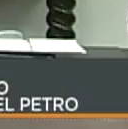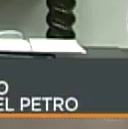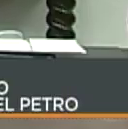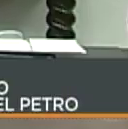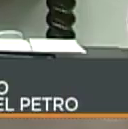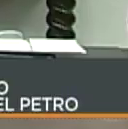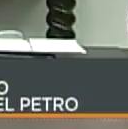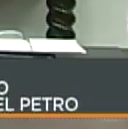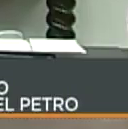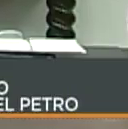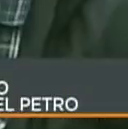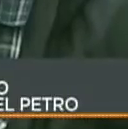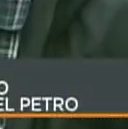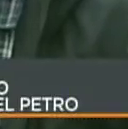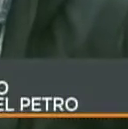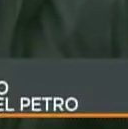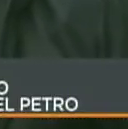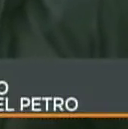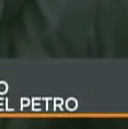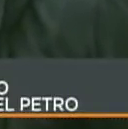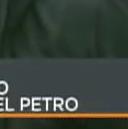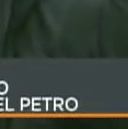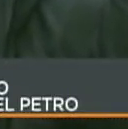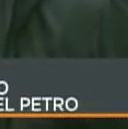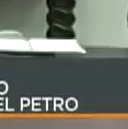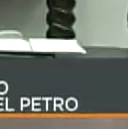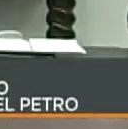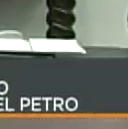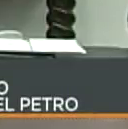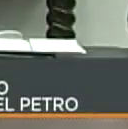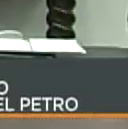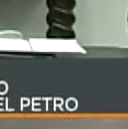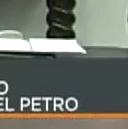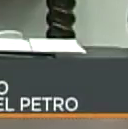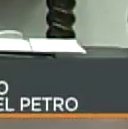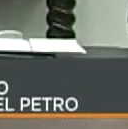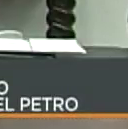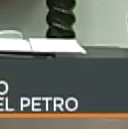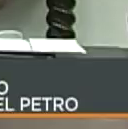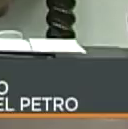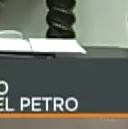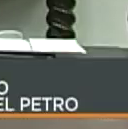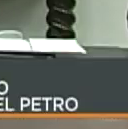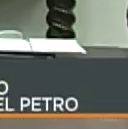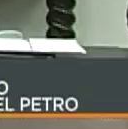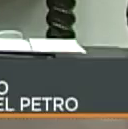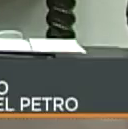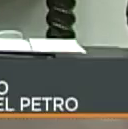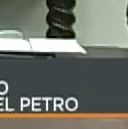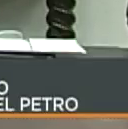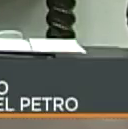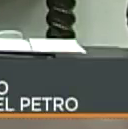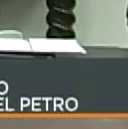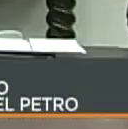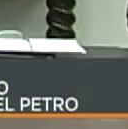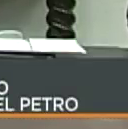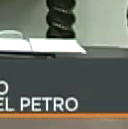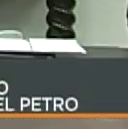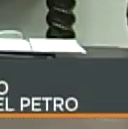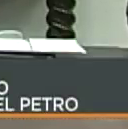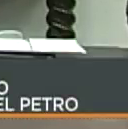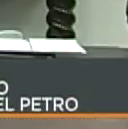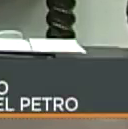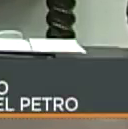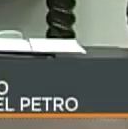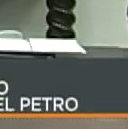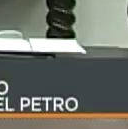de cerebro, cerebrito. Ahí tenemos un conjunto de cerebro. Mira, gente que ustedes se quedan locas. Gente que,